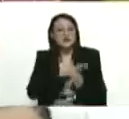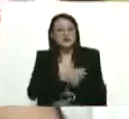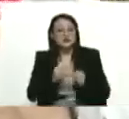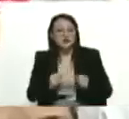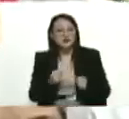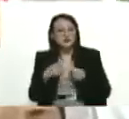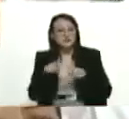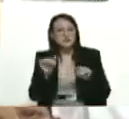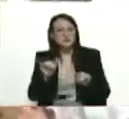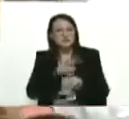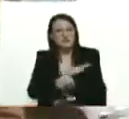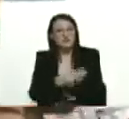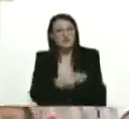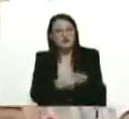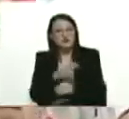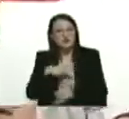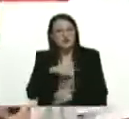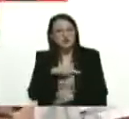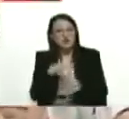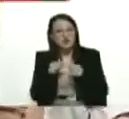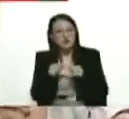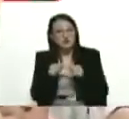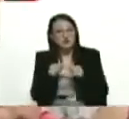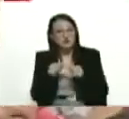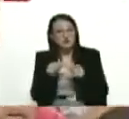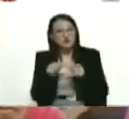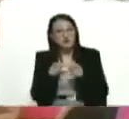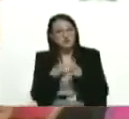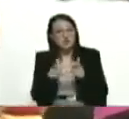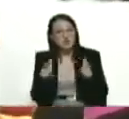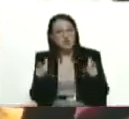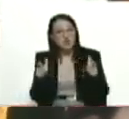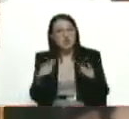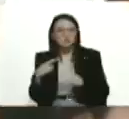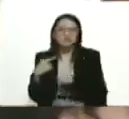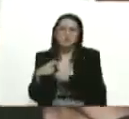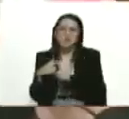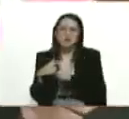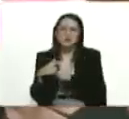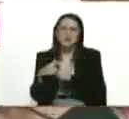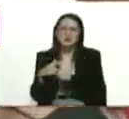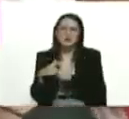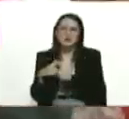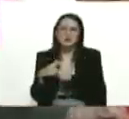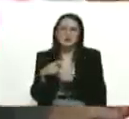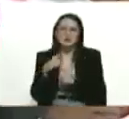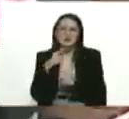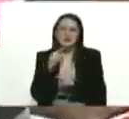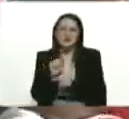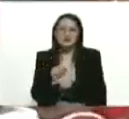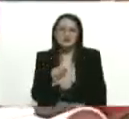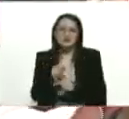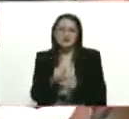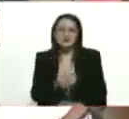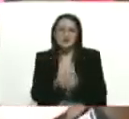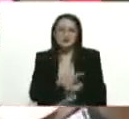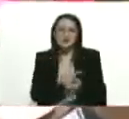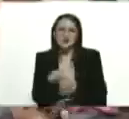esa fortaleza nosotros tenemos que seguir expandiéndola, sumando, sumando, decía el hermano